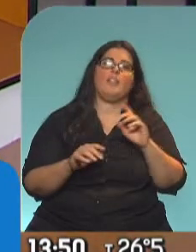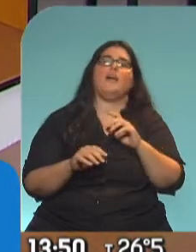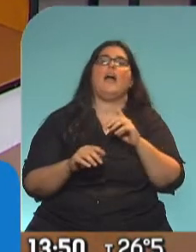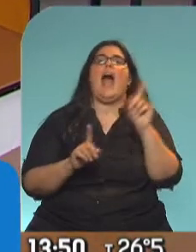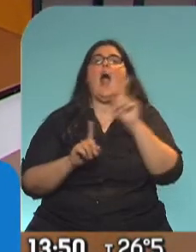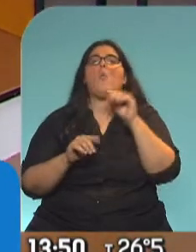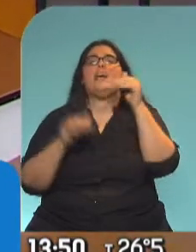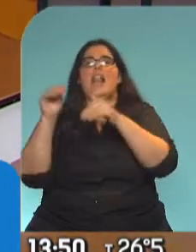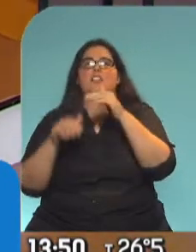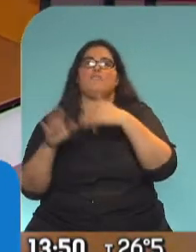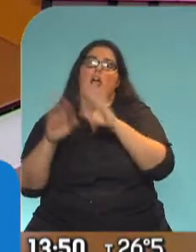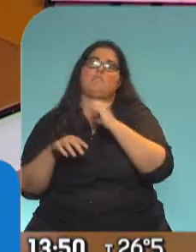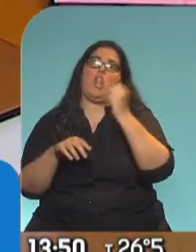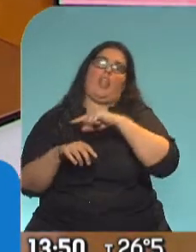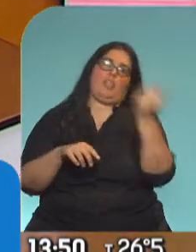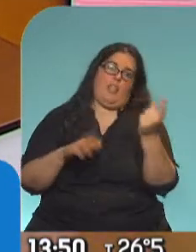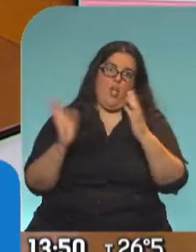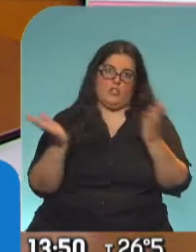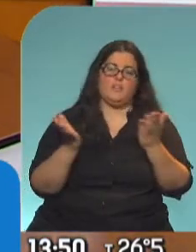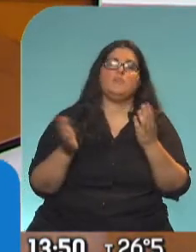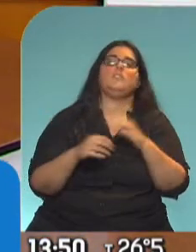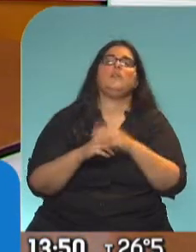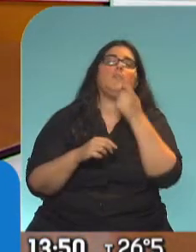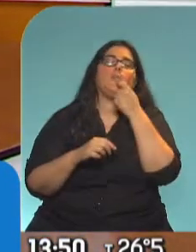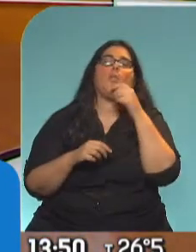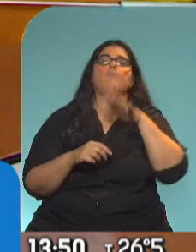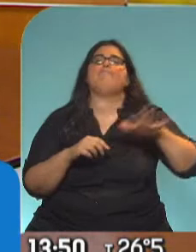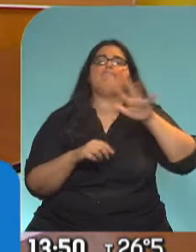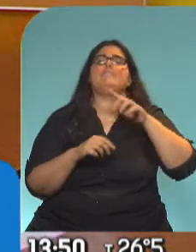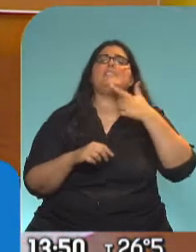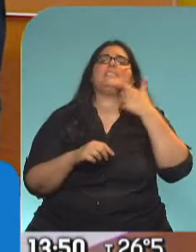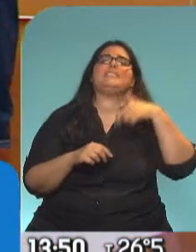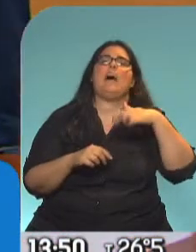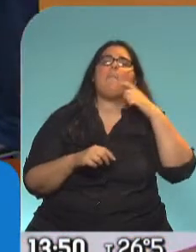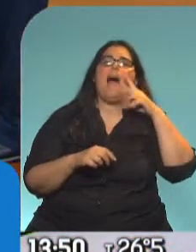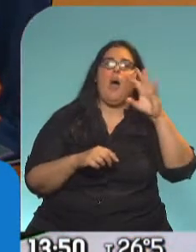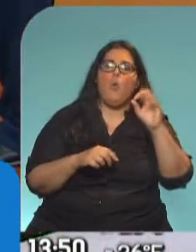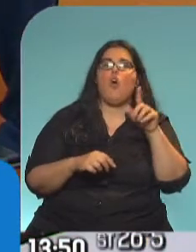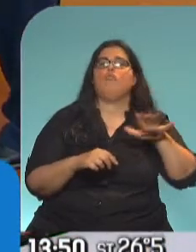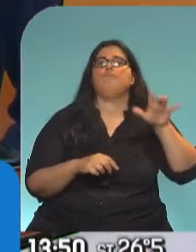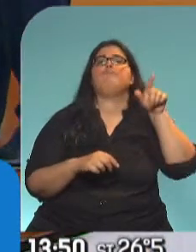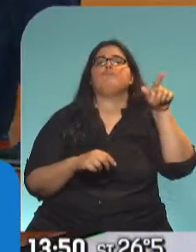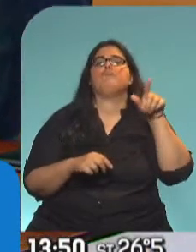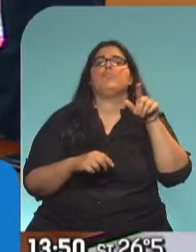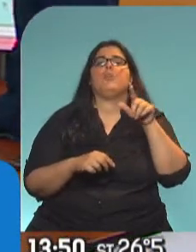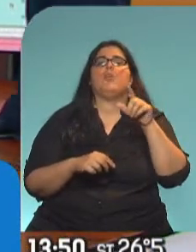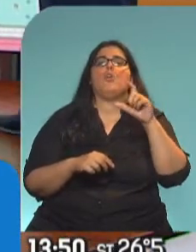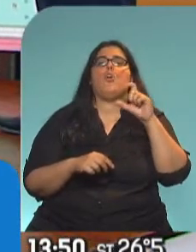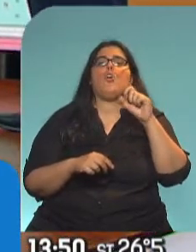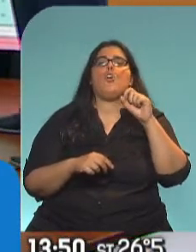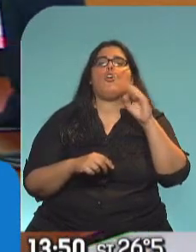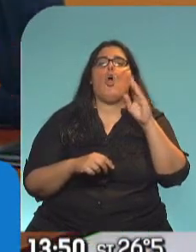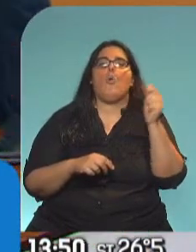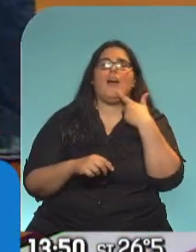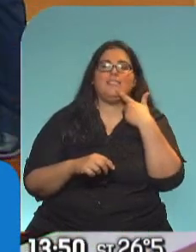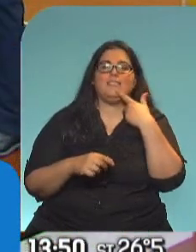Por ejemplo, tenemos el caso de San Pablo, donde Bruno Cobas del PSDB se enfrenta con